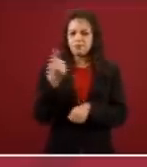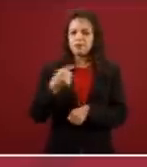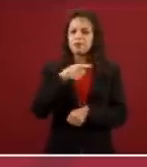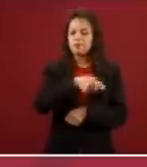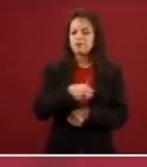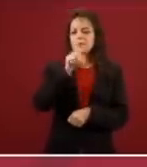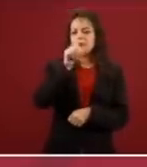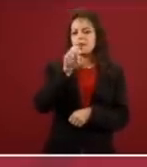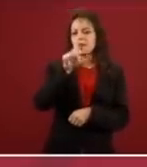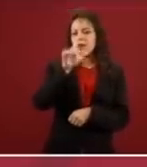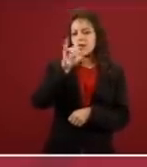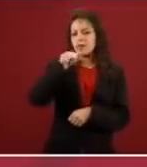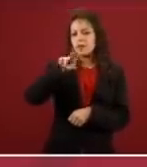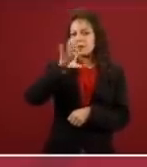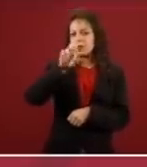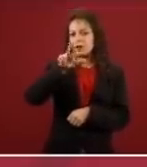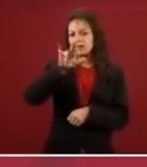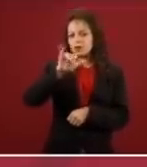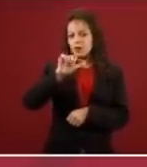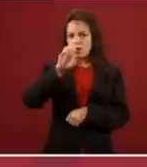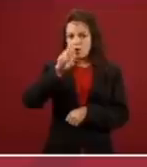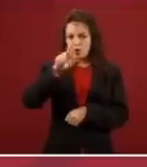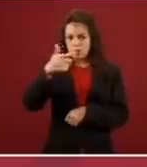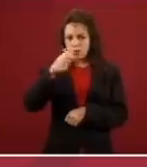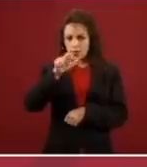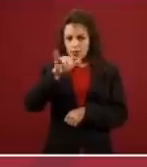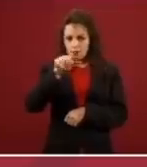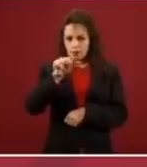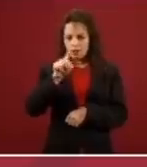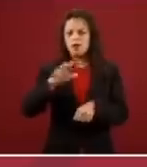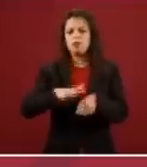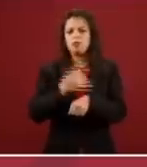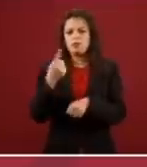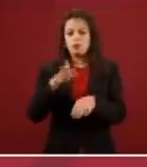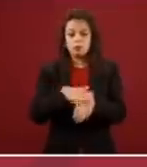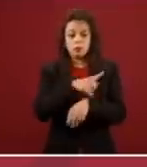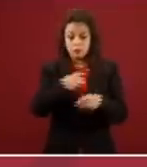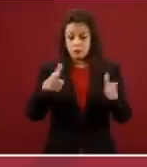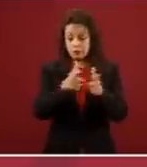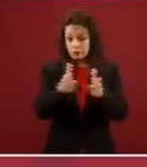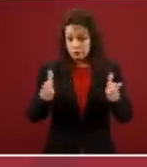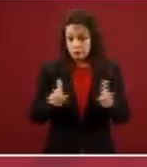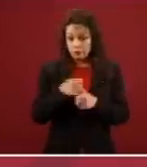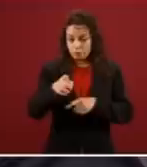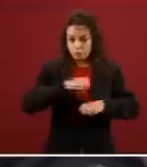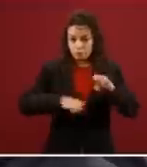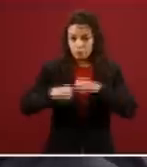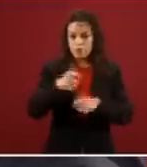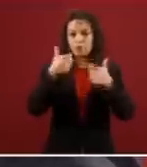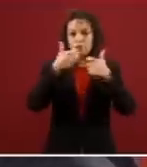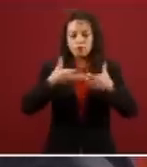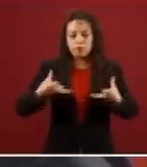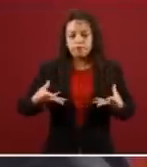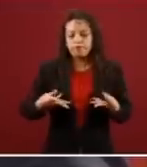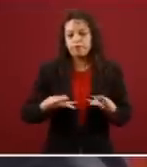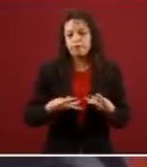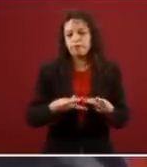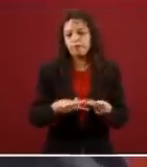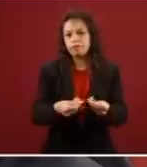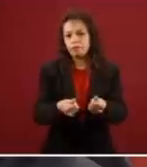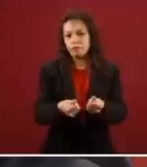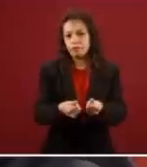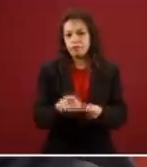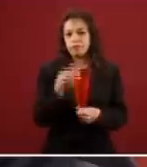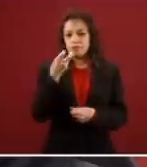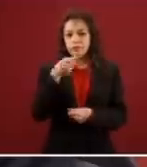casos donde estas empresas, al final de cuentas, sacaban el dinero en efectivo y nosotros no teníamos las herramientas para